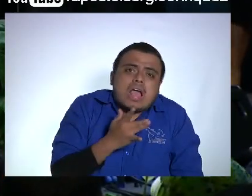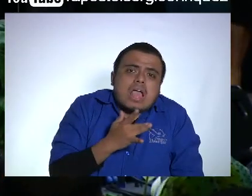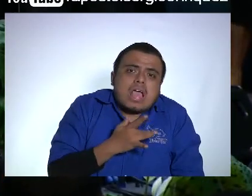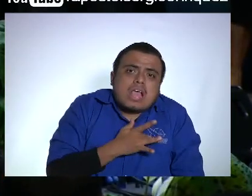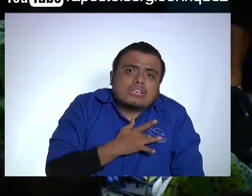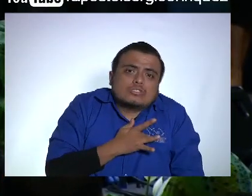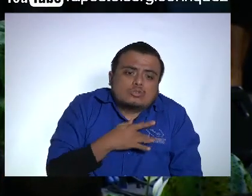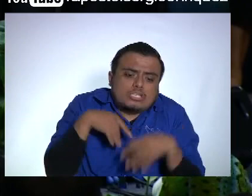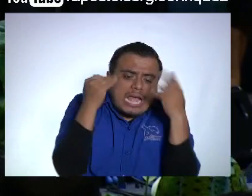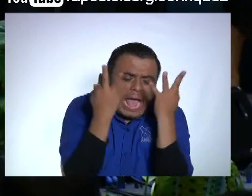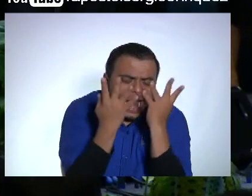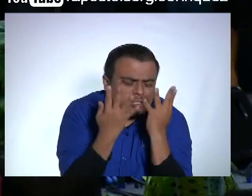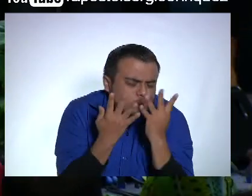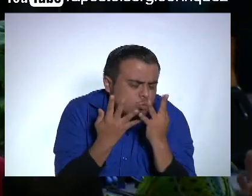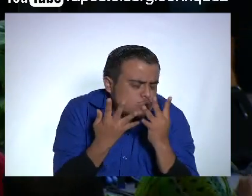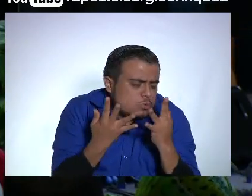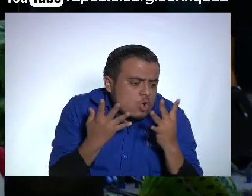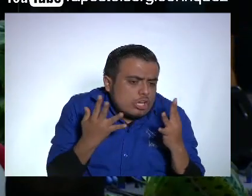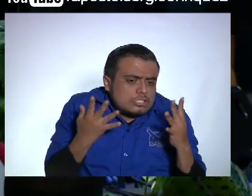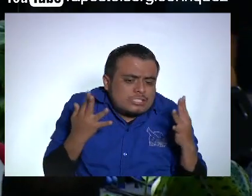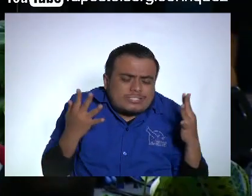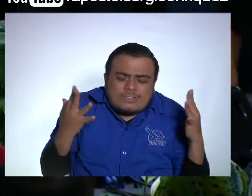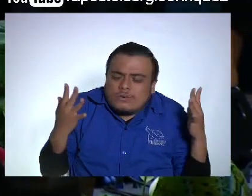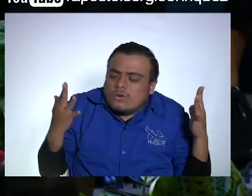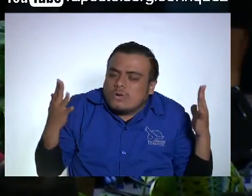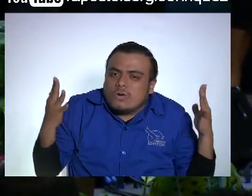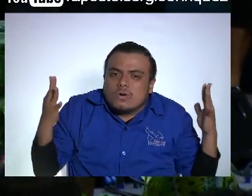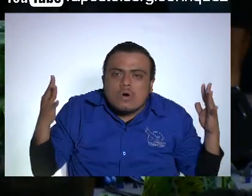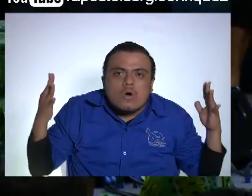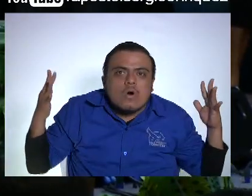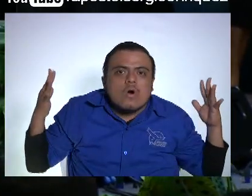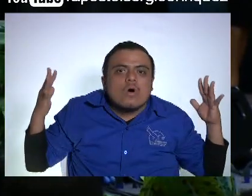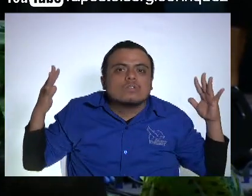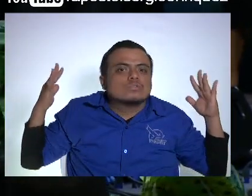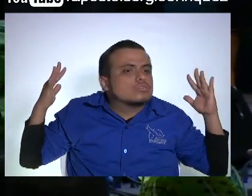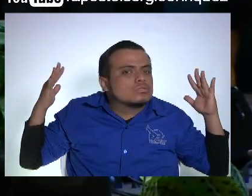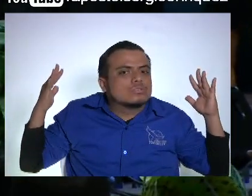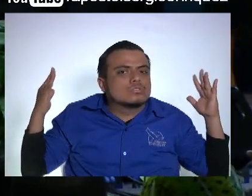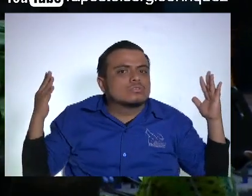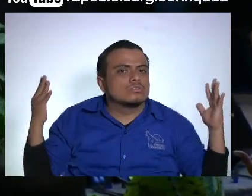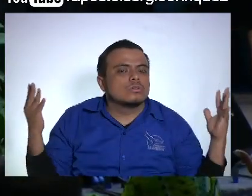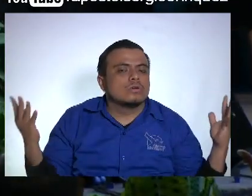puedo escuchar tu dulce